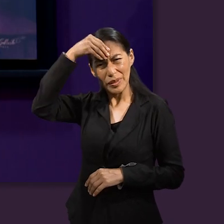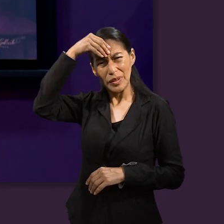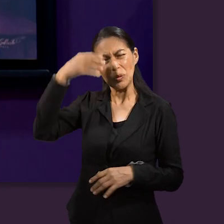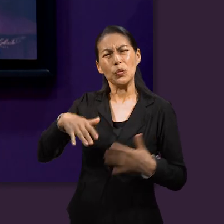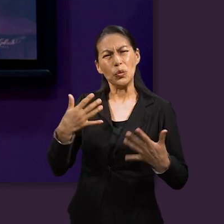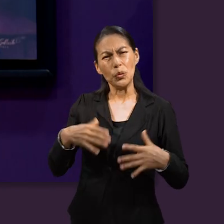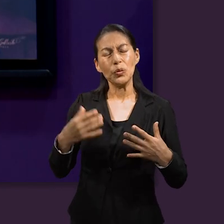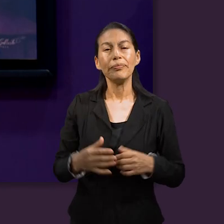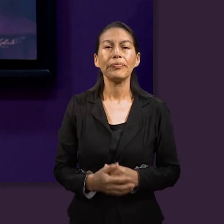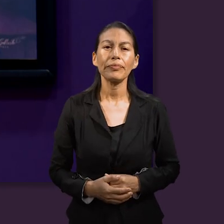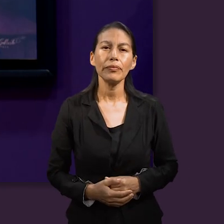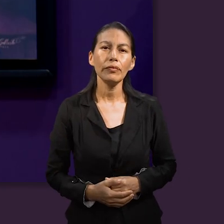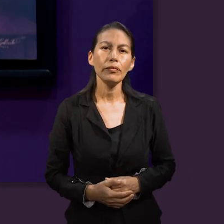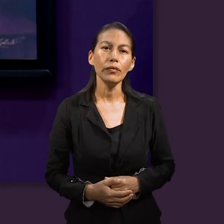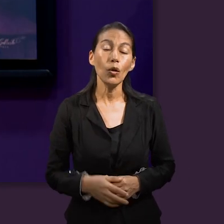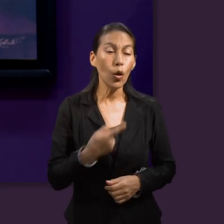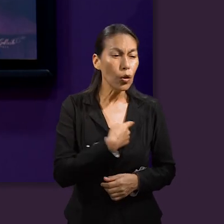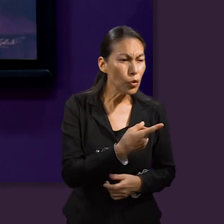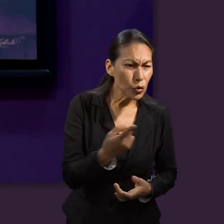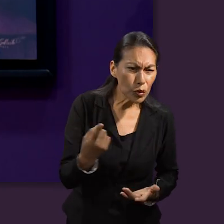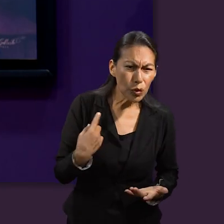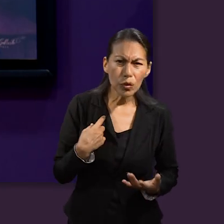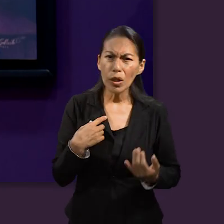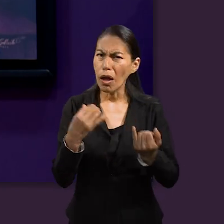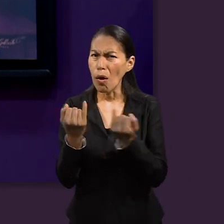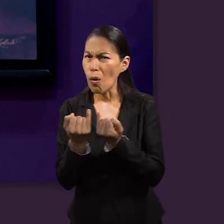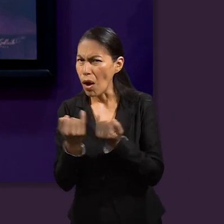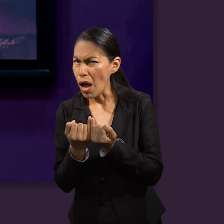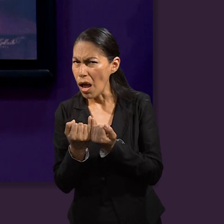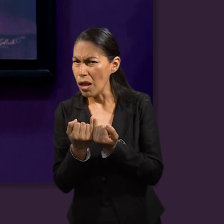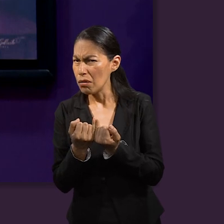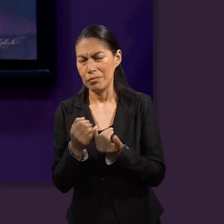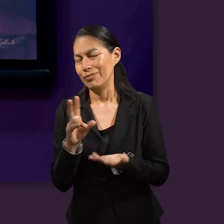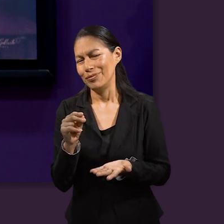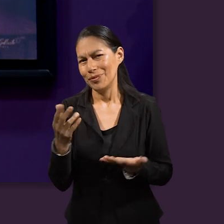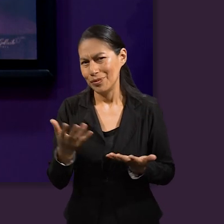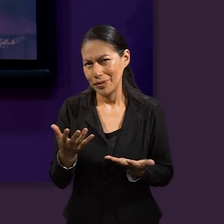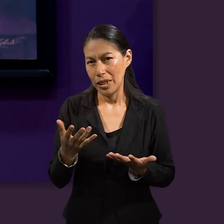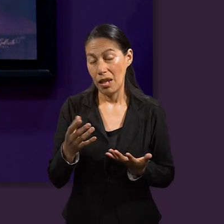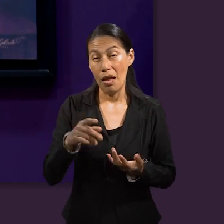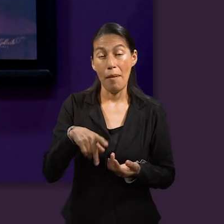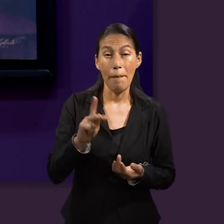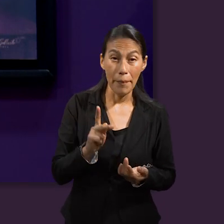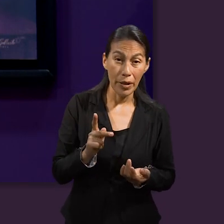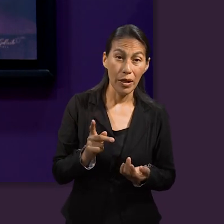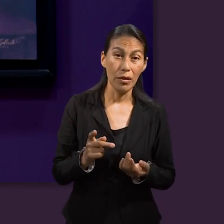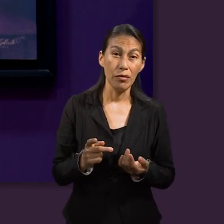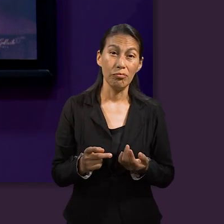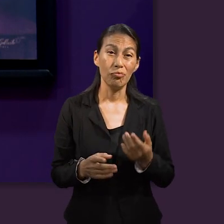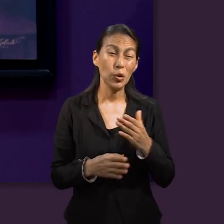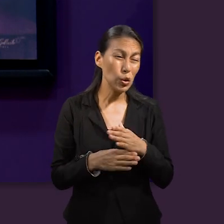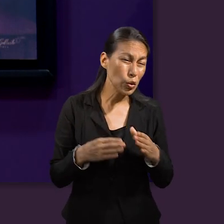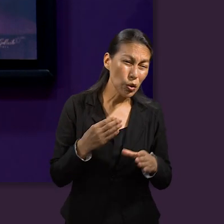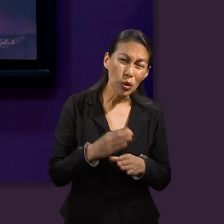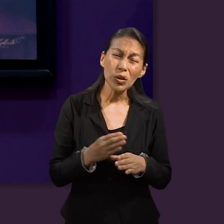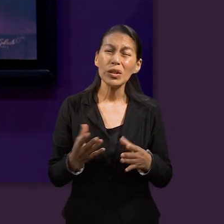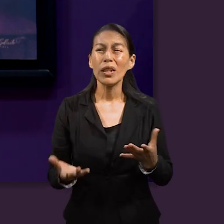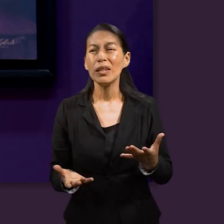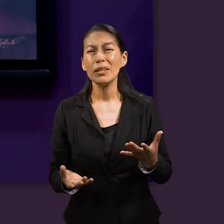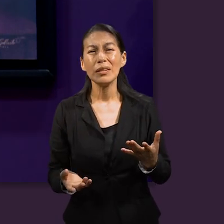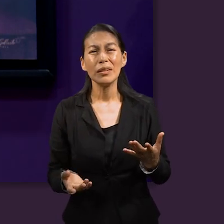lección probablemente no estamos enfrentando algo parecido a esto pero hay muchas circunstancias